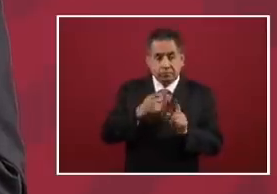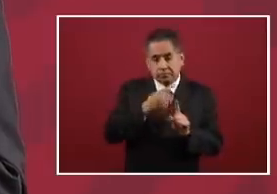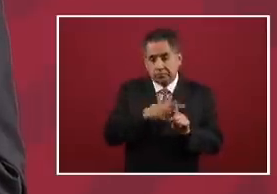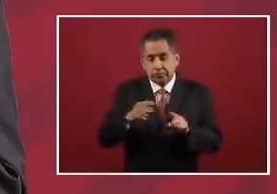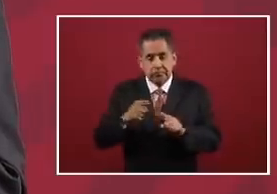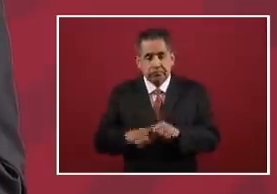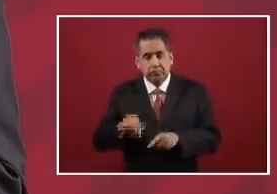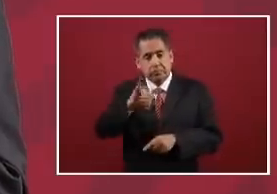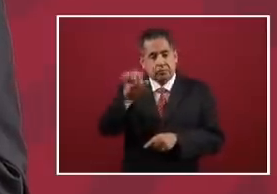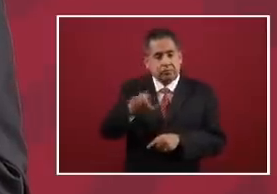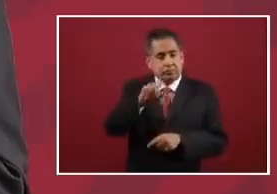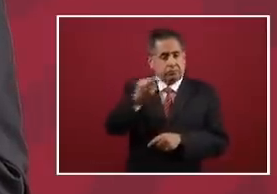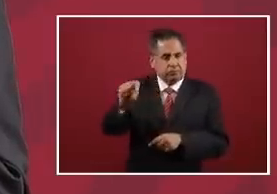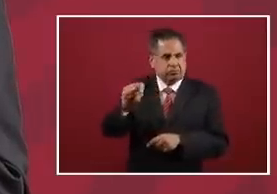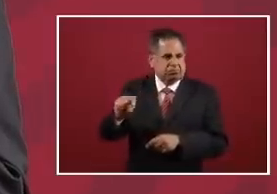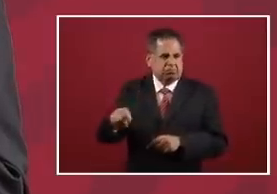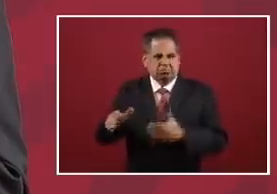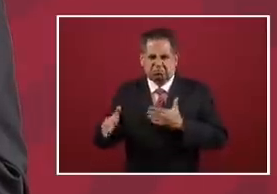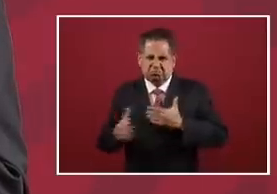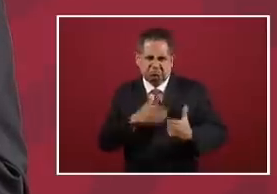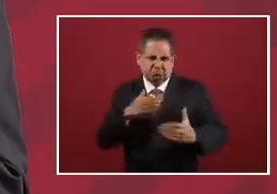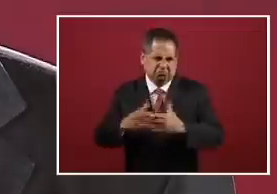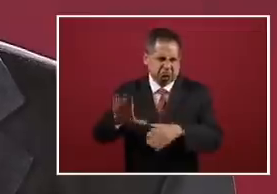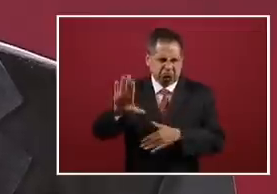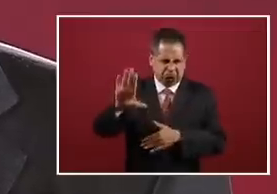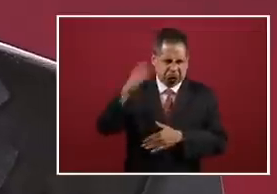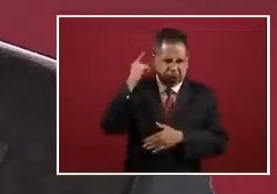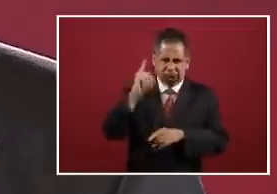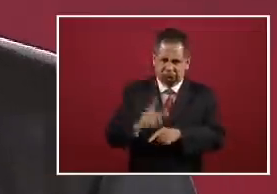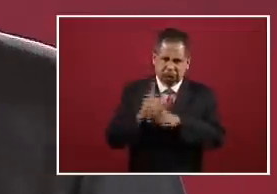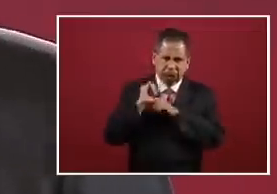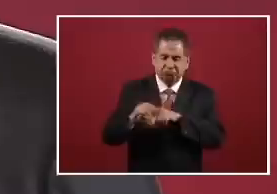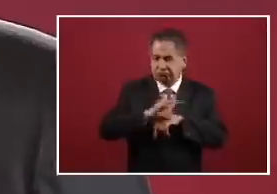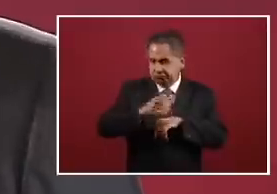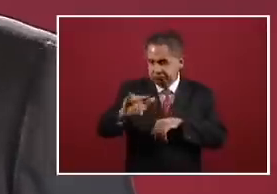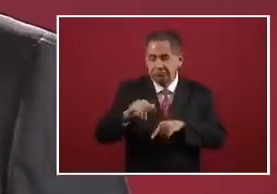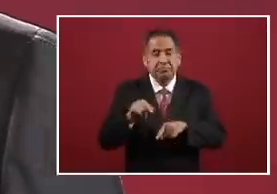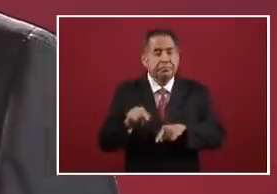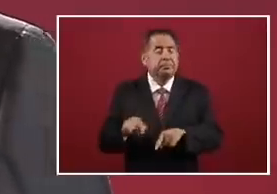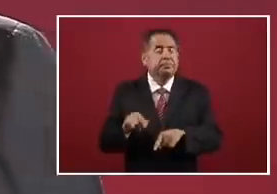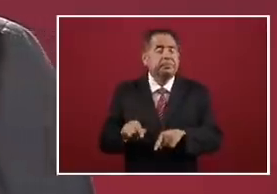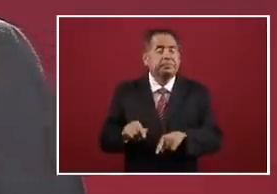jets modernos, cada uno